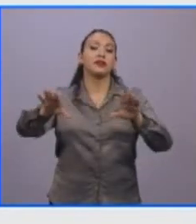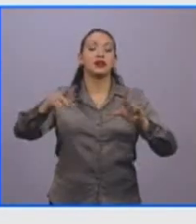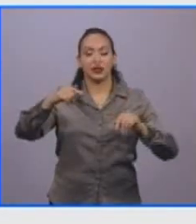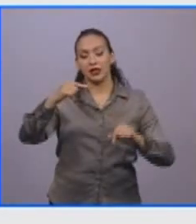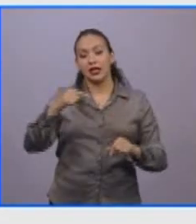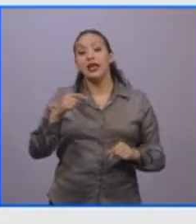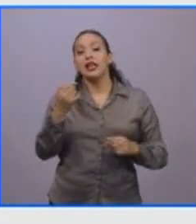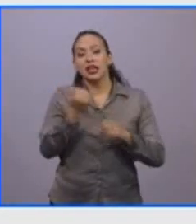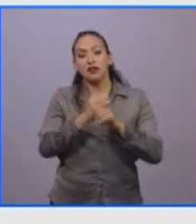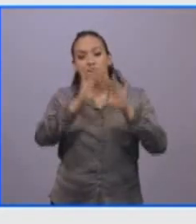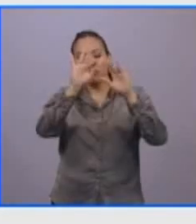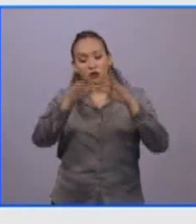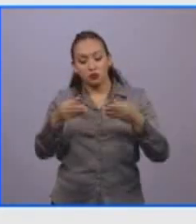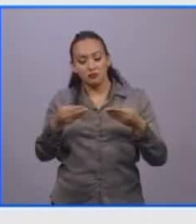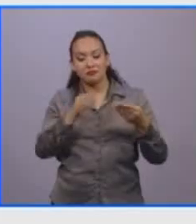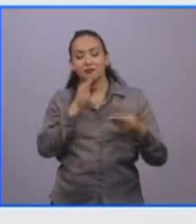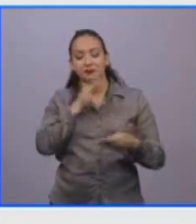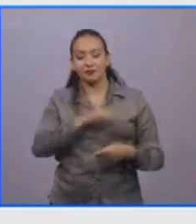de presentar sus informes.